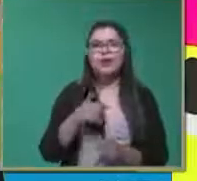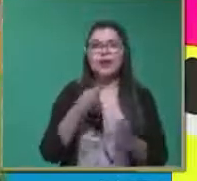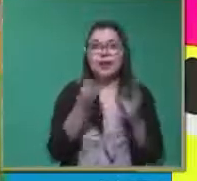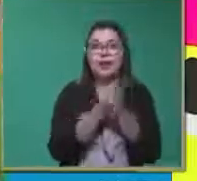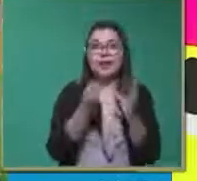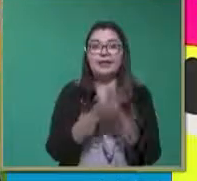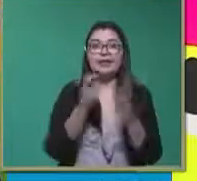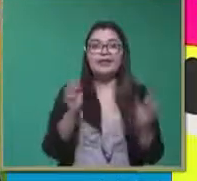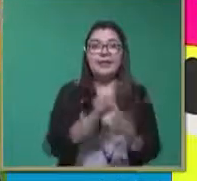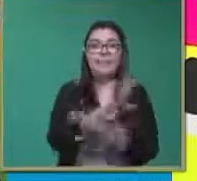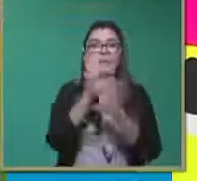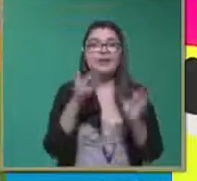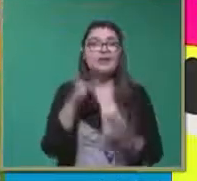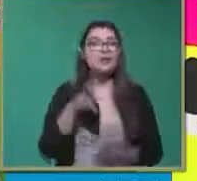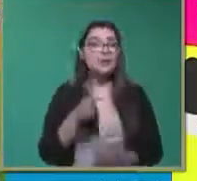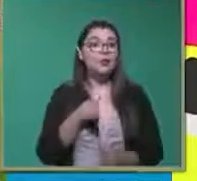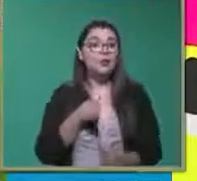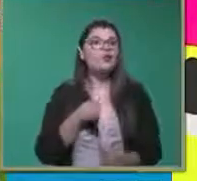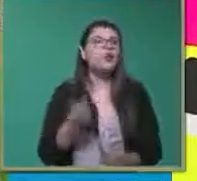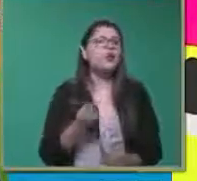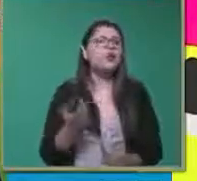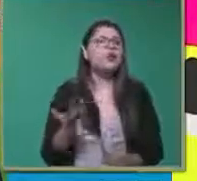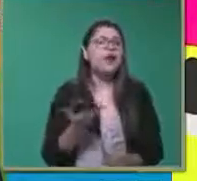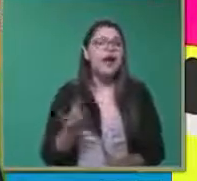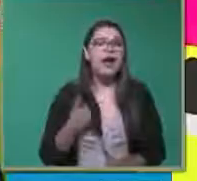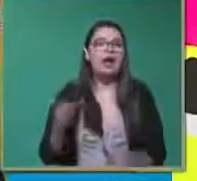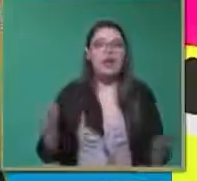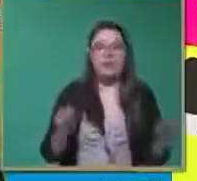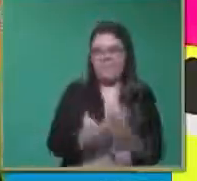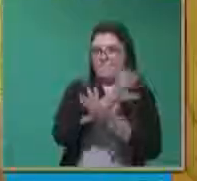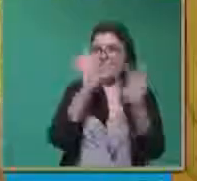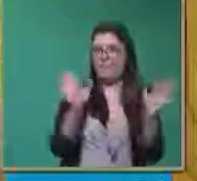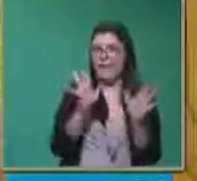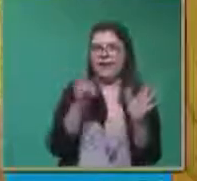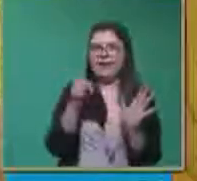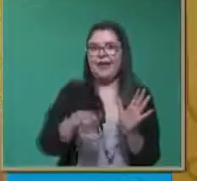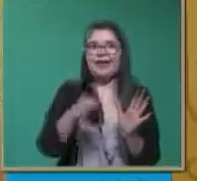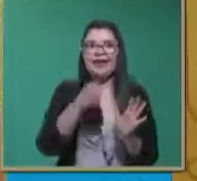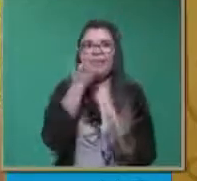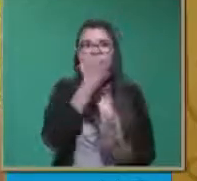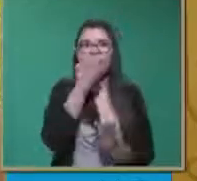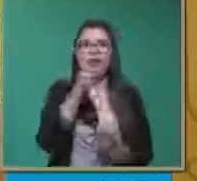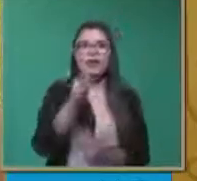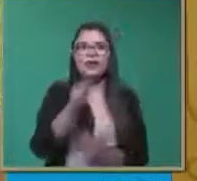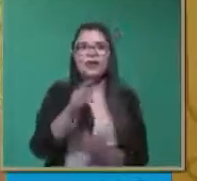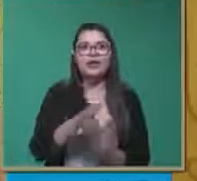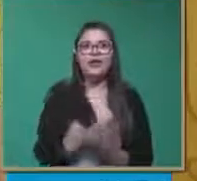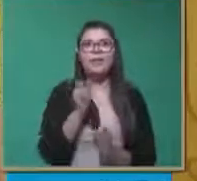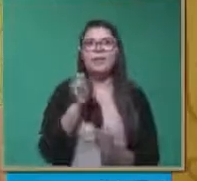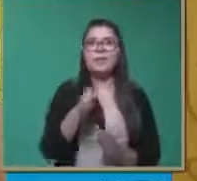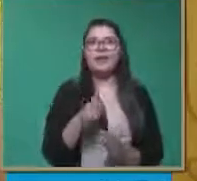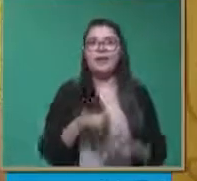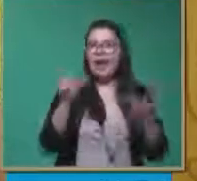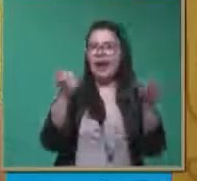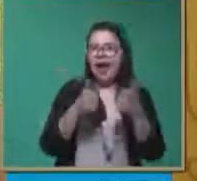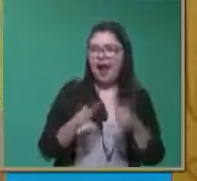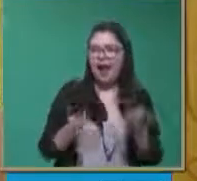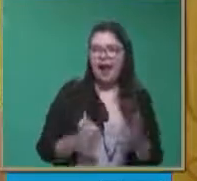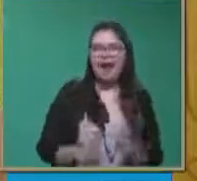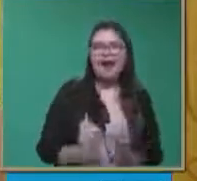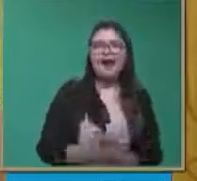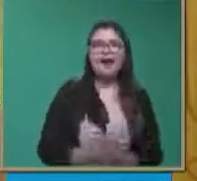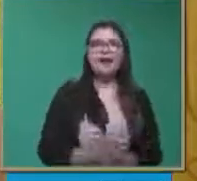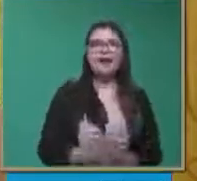mi actuación, tanto como aquí en Escuela TV, es magia didáctica, y luego magia de actuacionismo, son los que hago en los auditorios, en